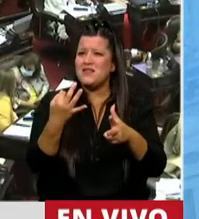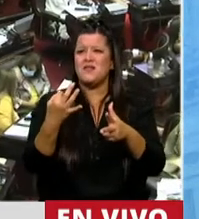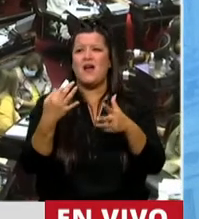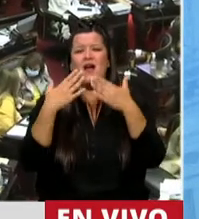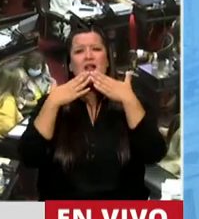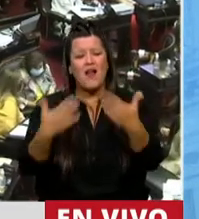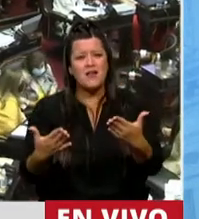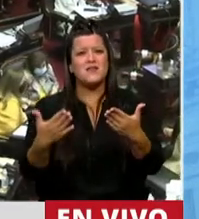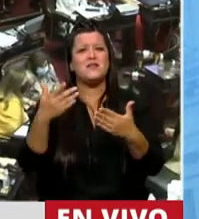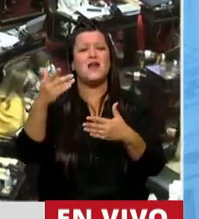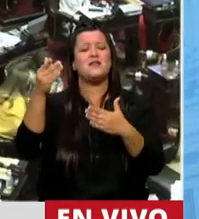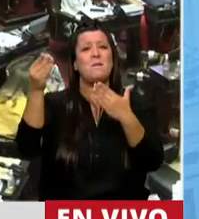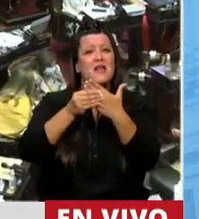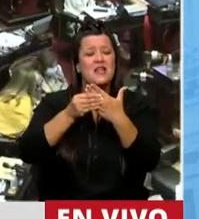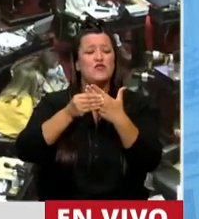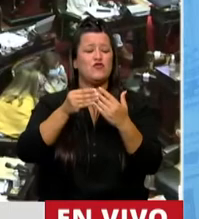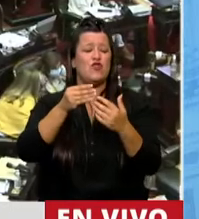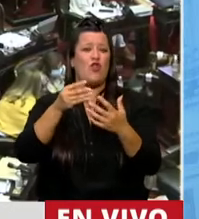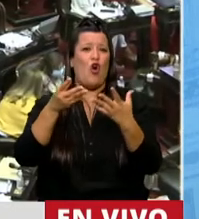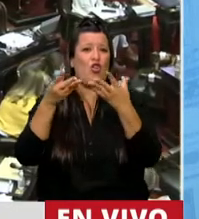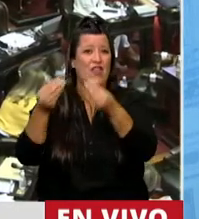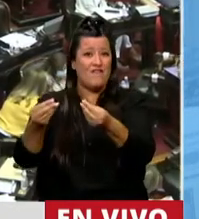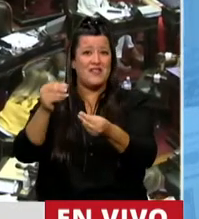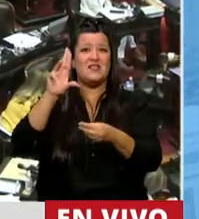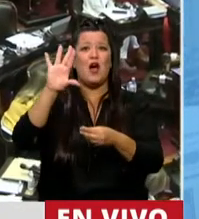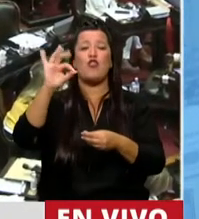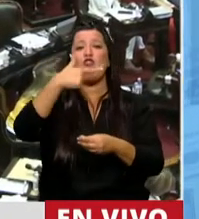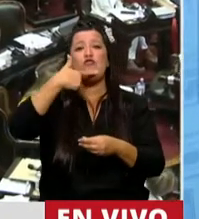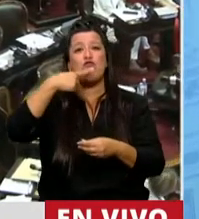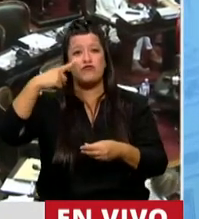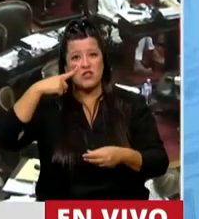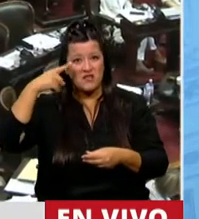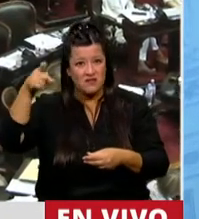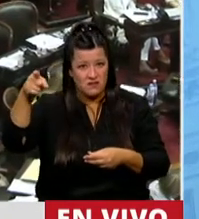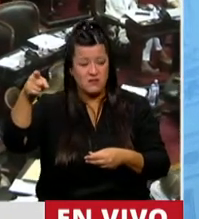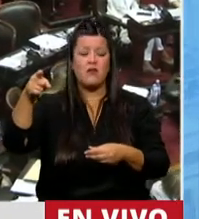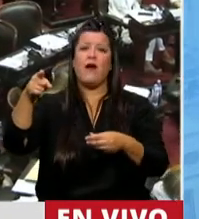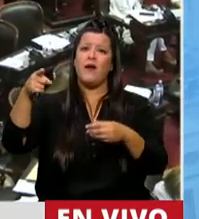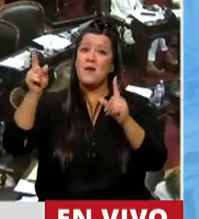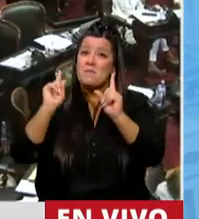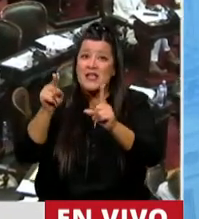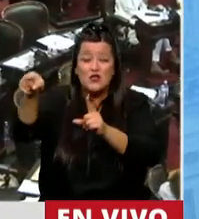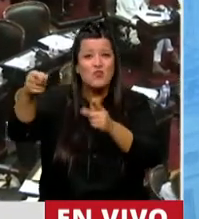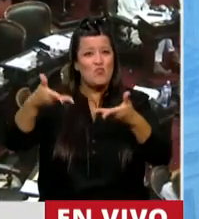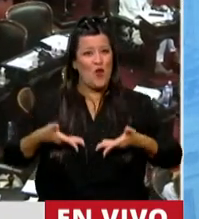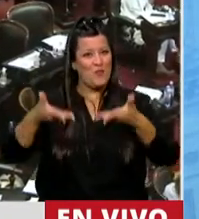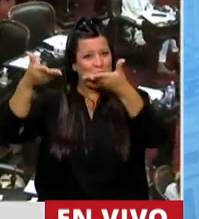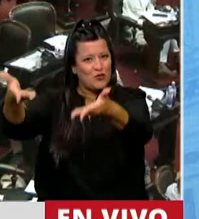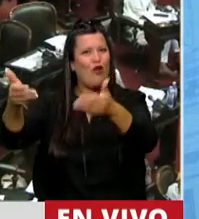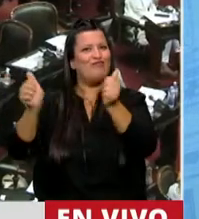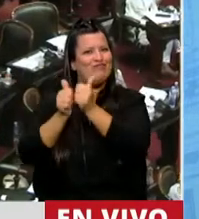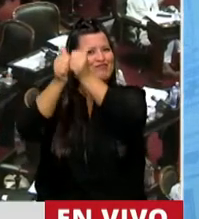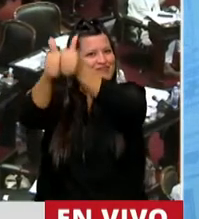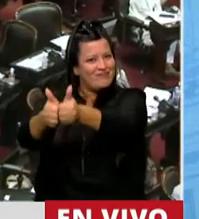el ministro de Defensa, Agustín Rossi, quien me invitó y pude acompañarlo en